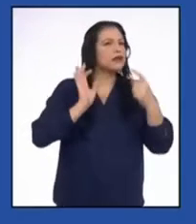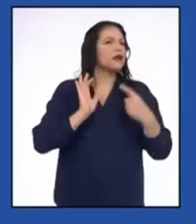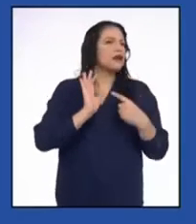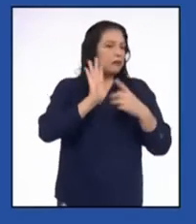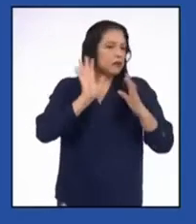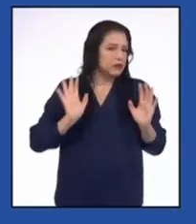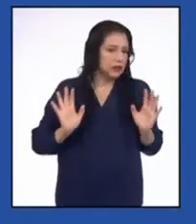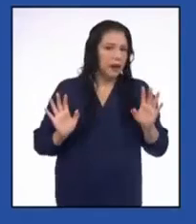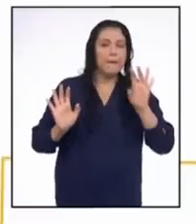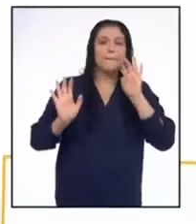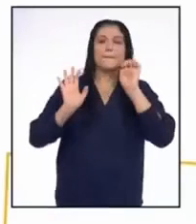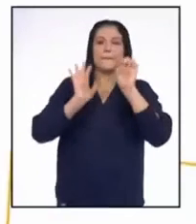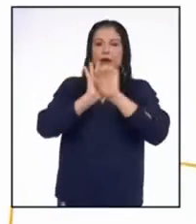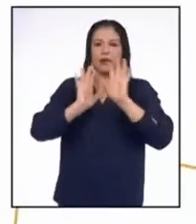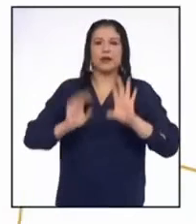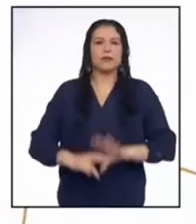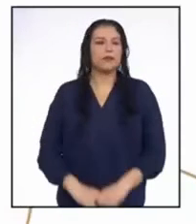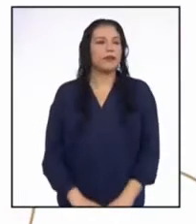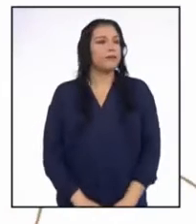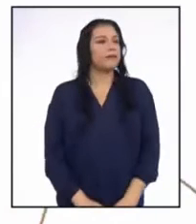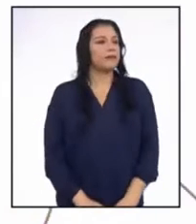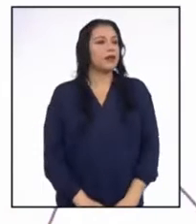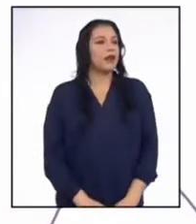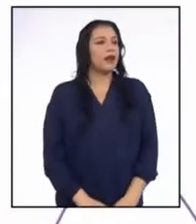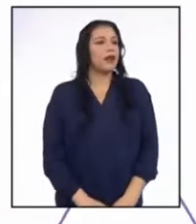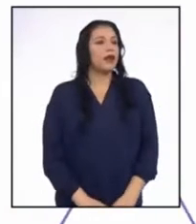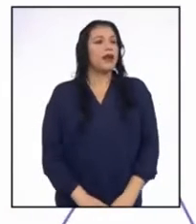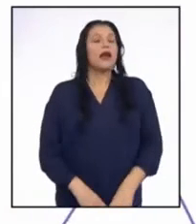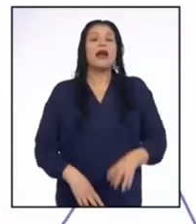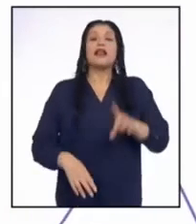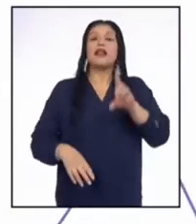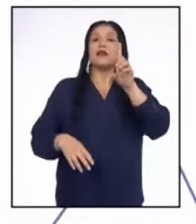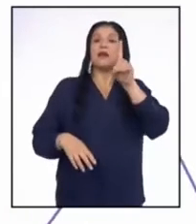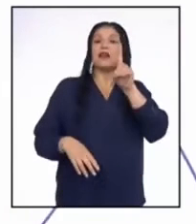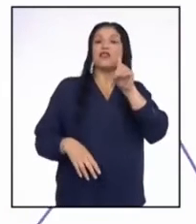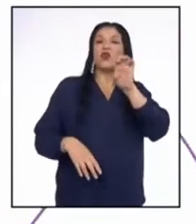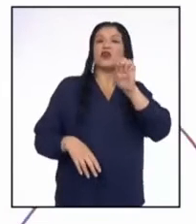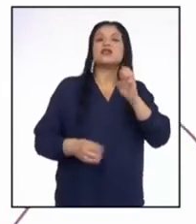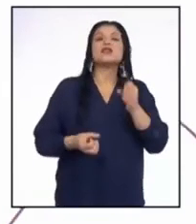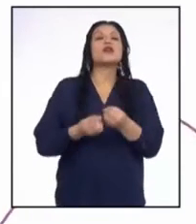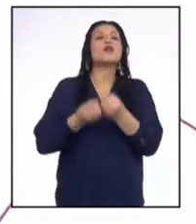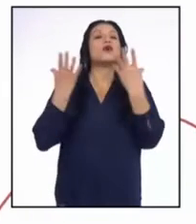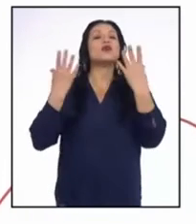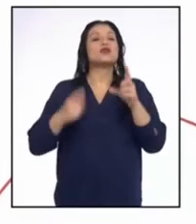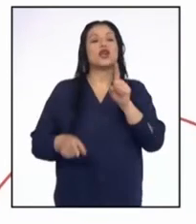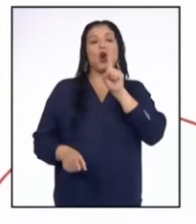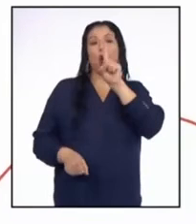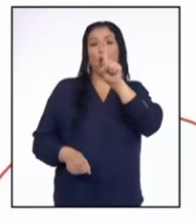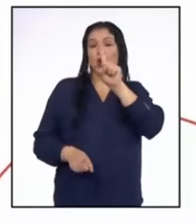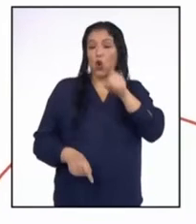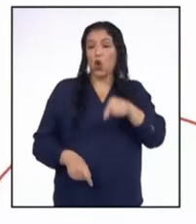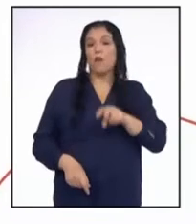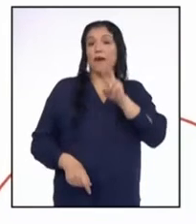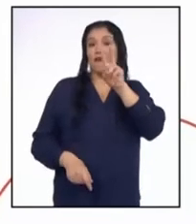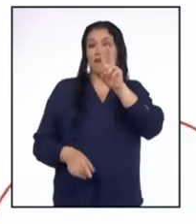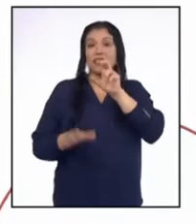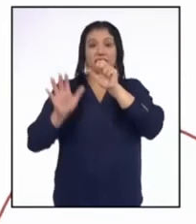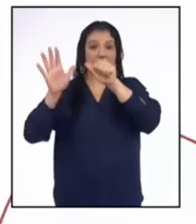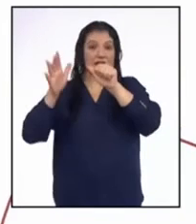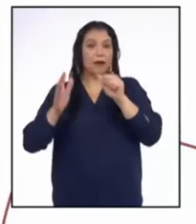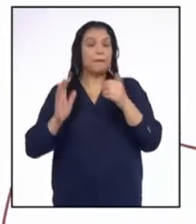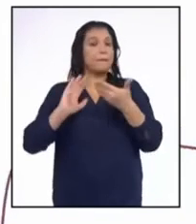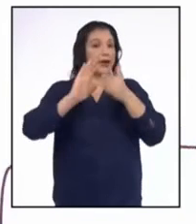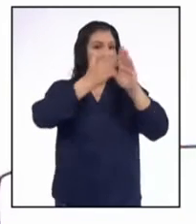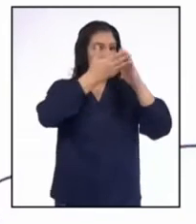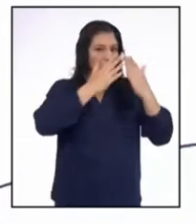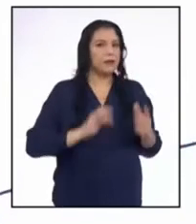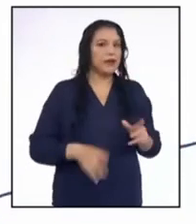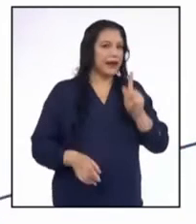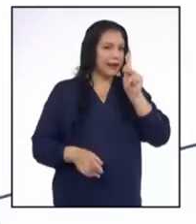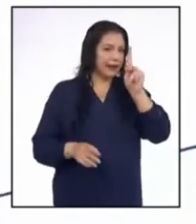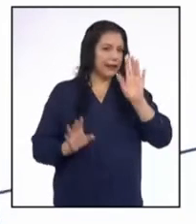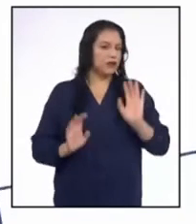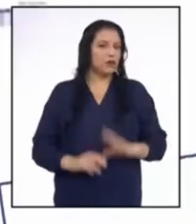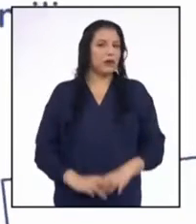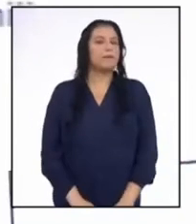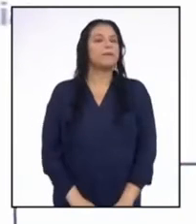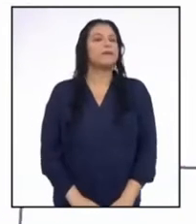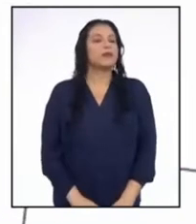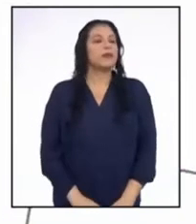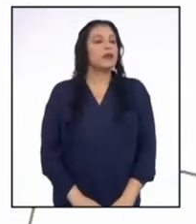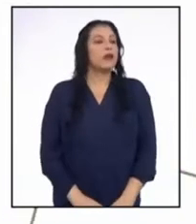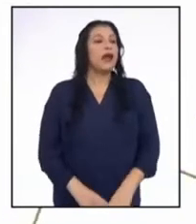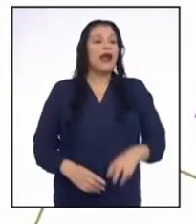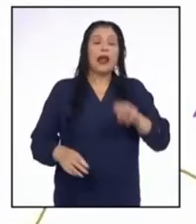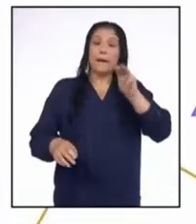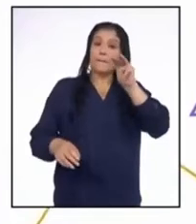ejemplo, el valor de la desviación estándar es de 1,26 para la comunidad Quichua.